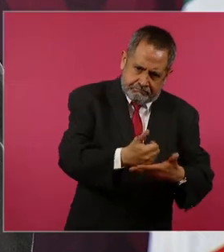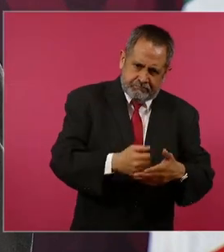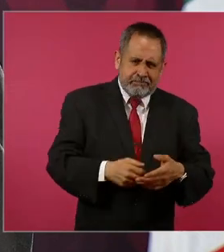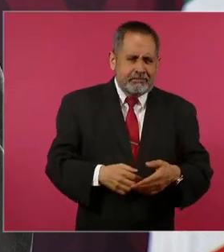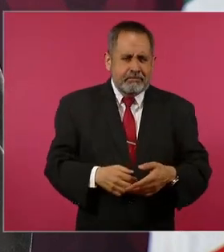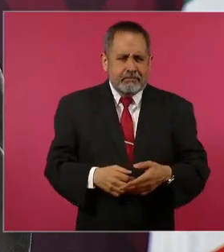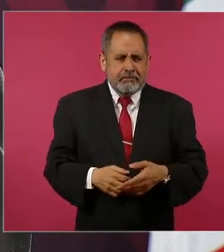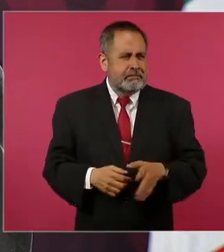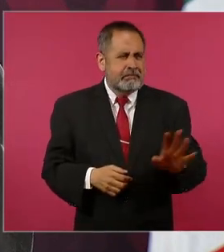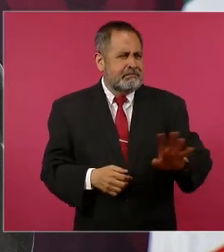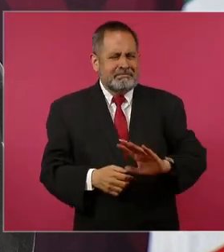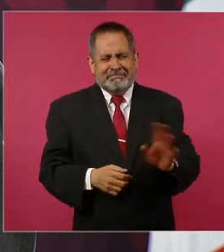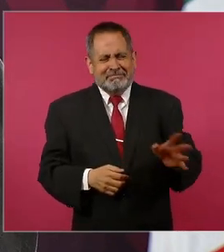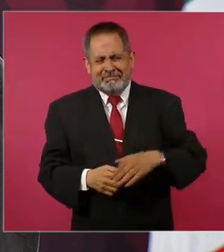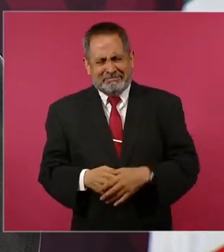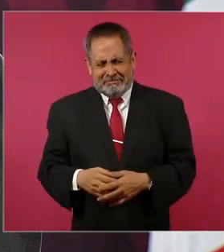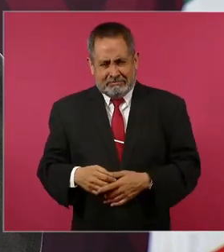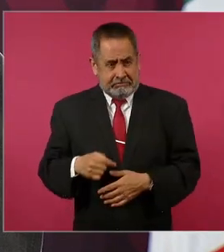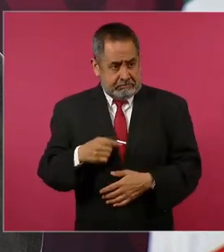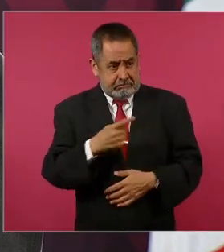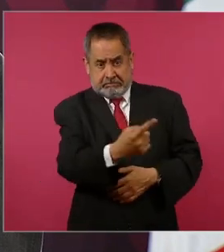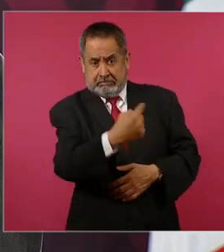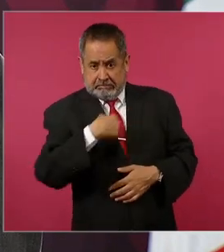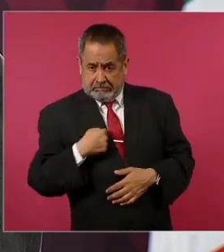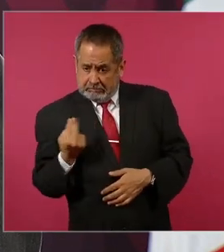en el necesariato.